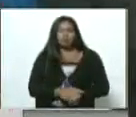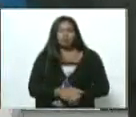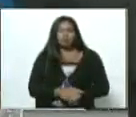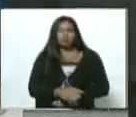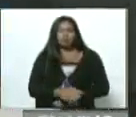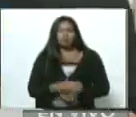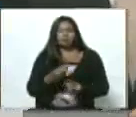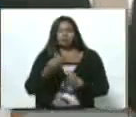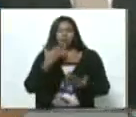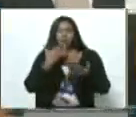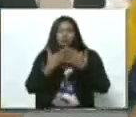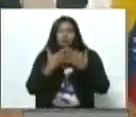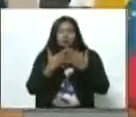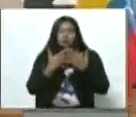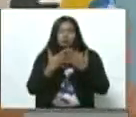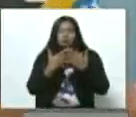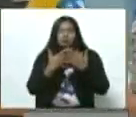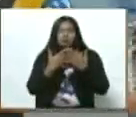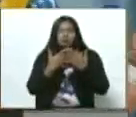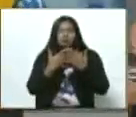Muchas gracias, señor